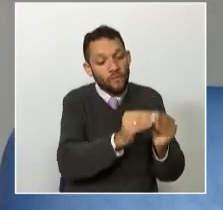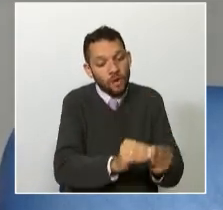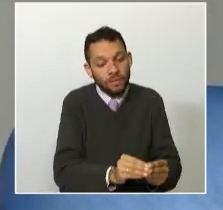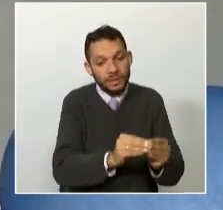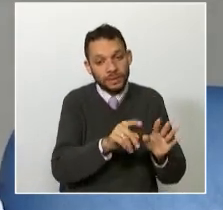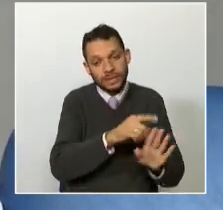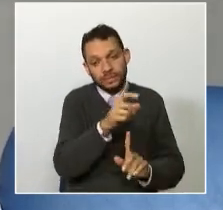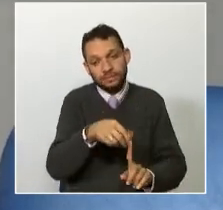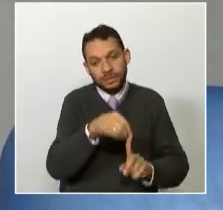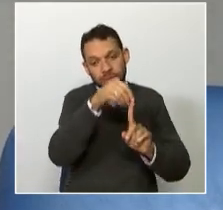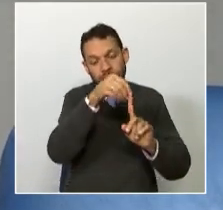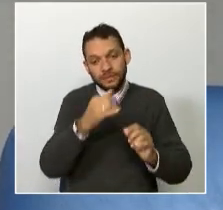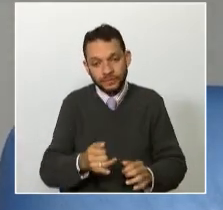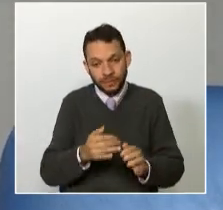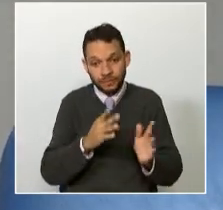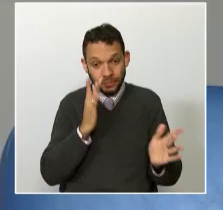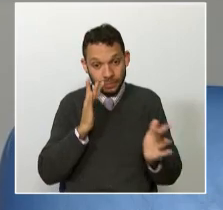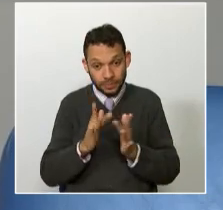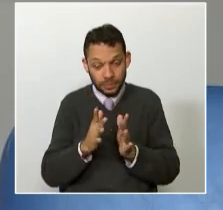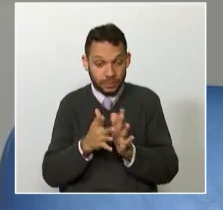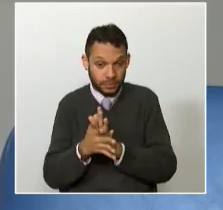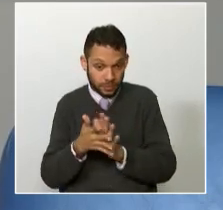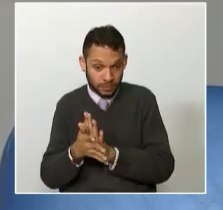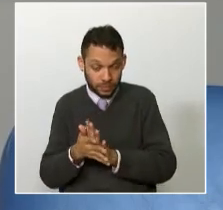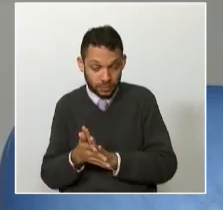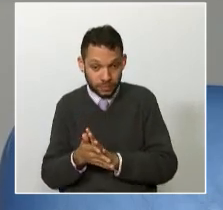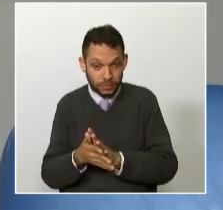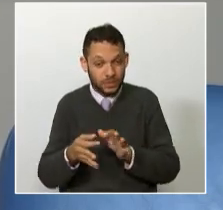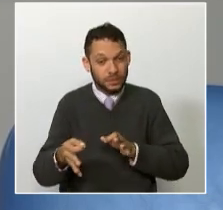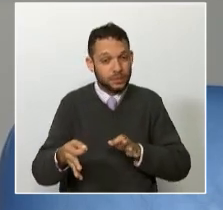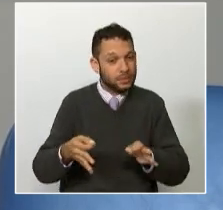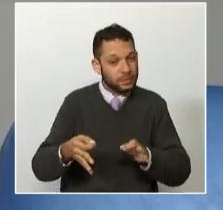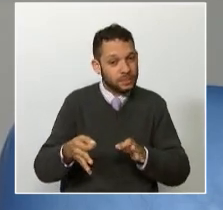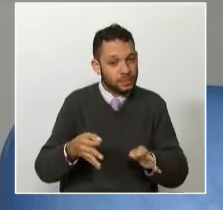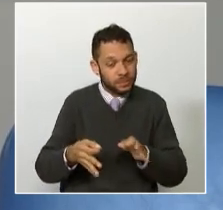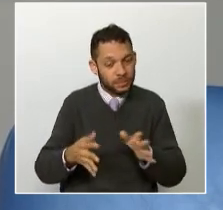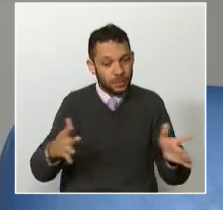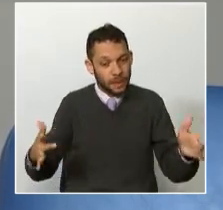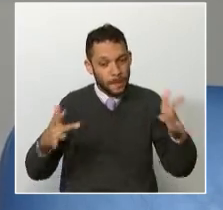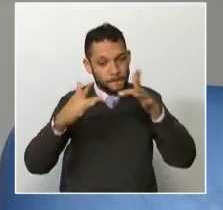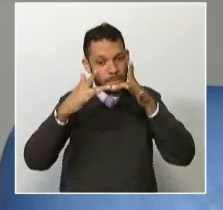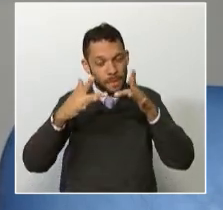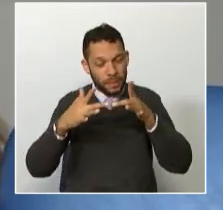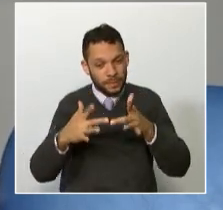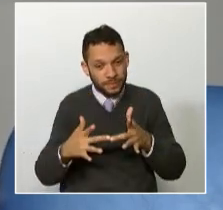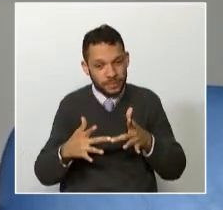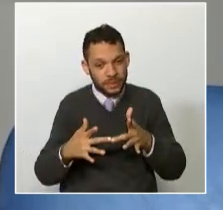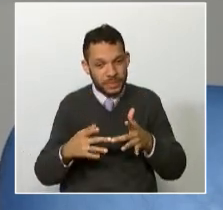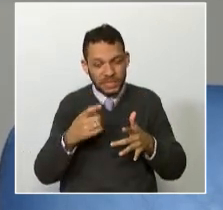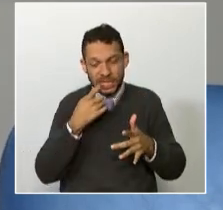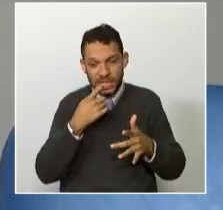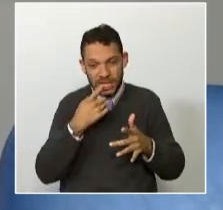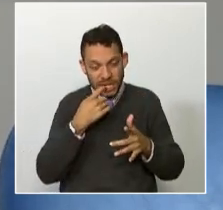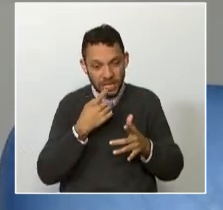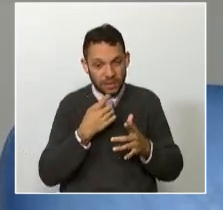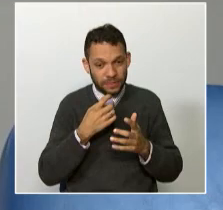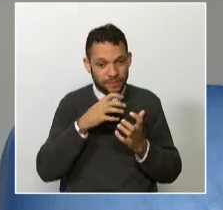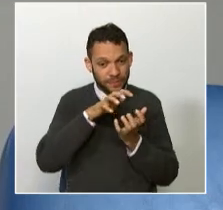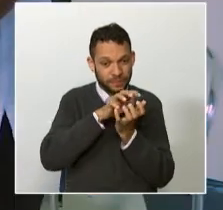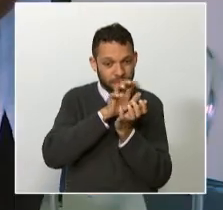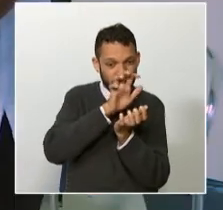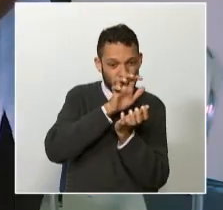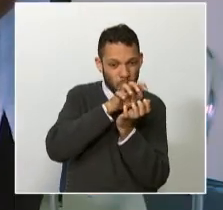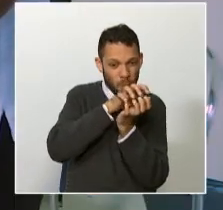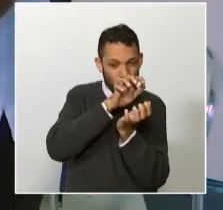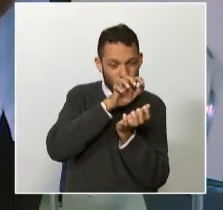directa, que yo creo que era lo que usted quería, doctor, que yo hablara de esta correlación de algunos dientes con los